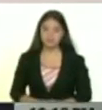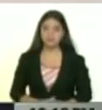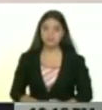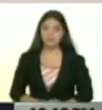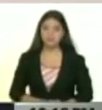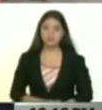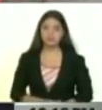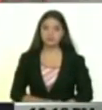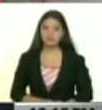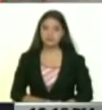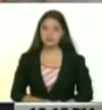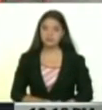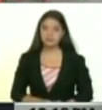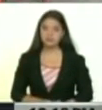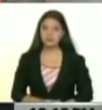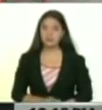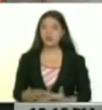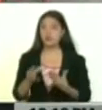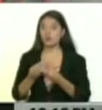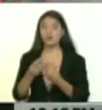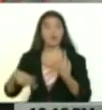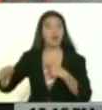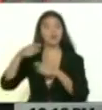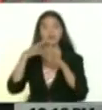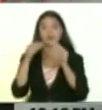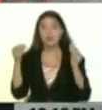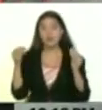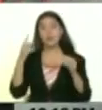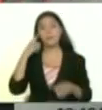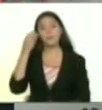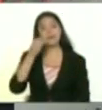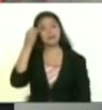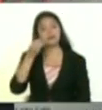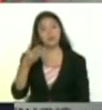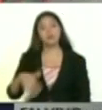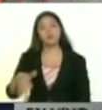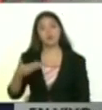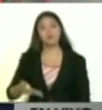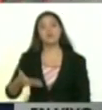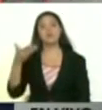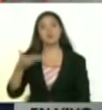y junto a mis colegas pensamos que es un momento histórico,